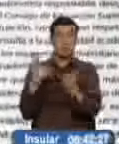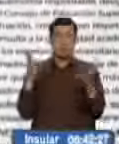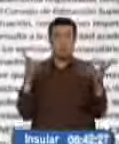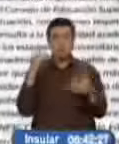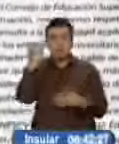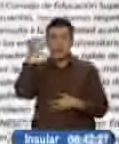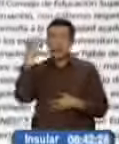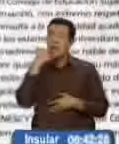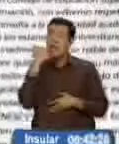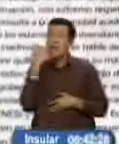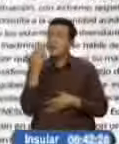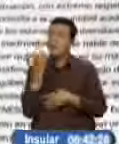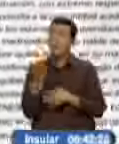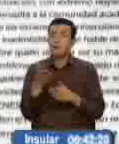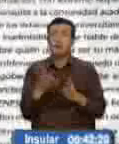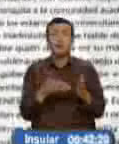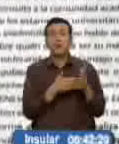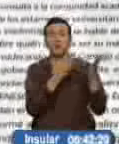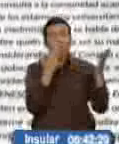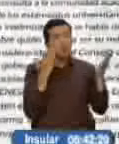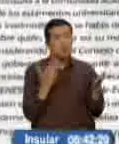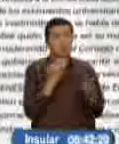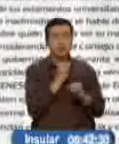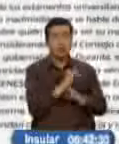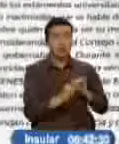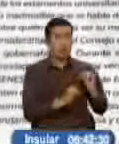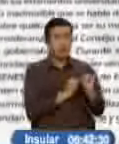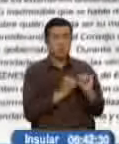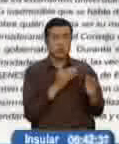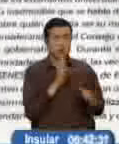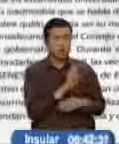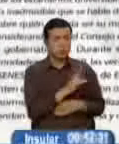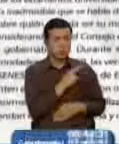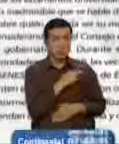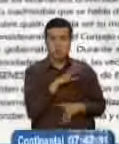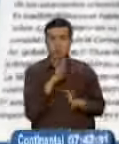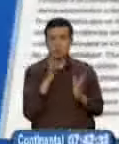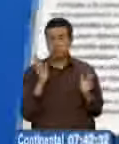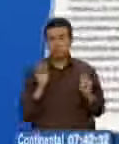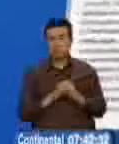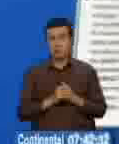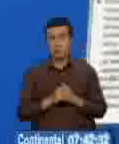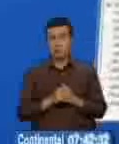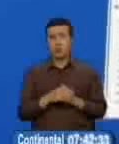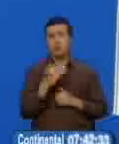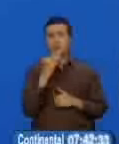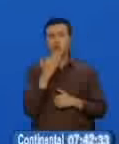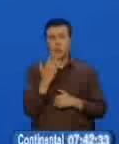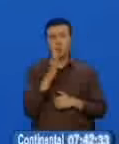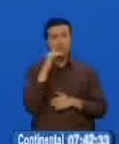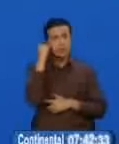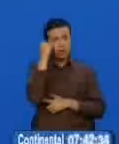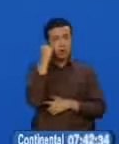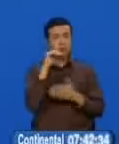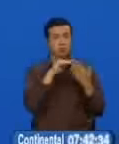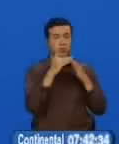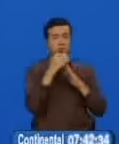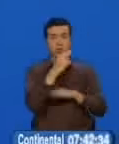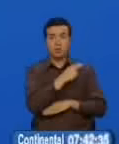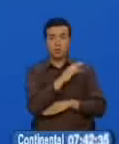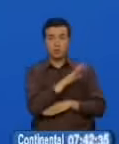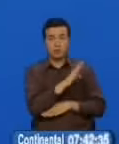iniciativa alguna que busque desconocer el carácter de internacional de dicha universidad, y menos aún afectar los derechos de la